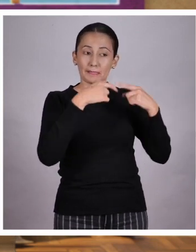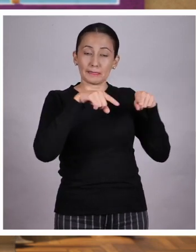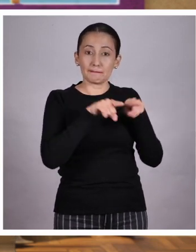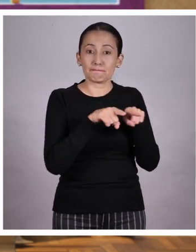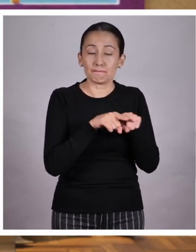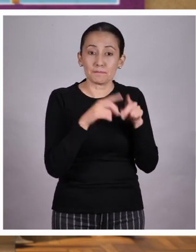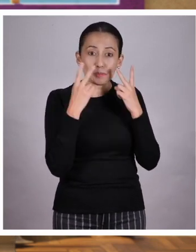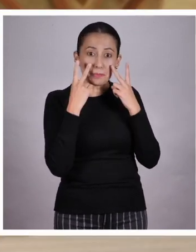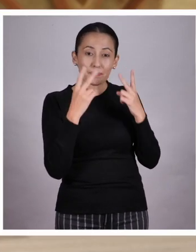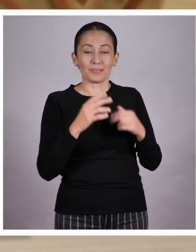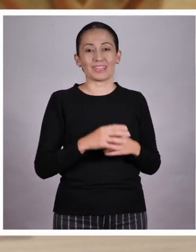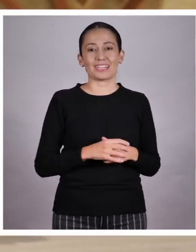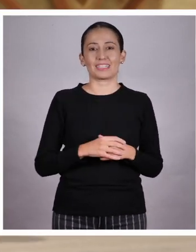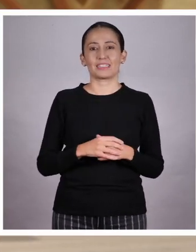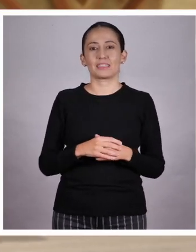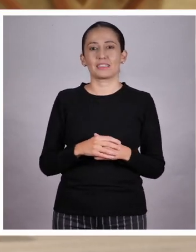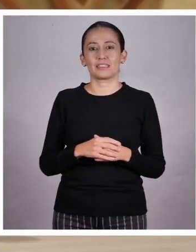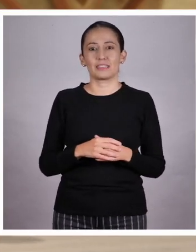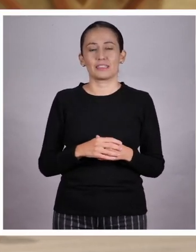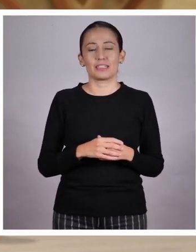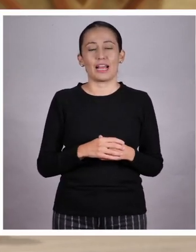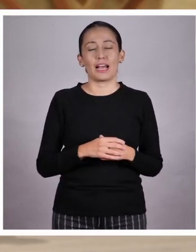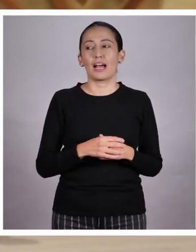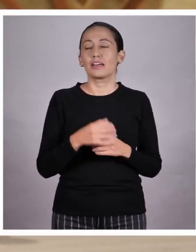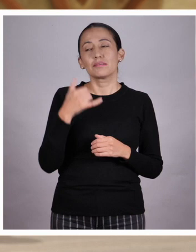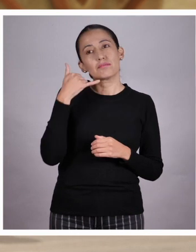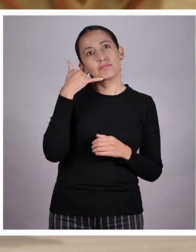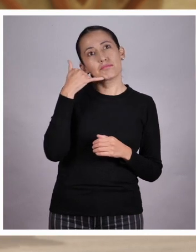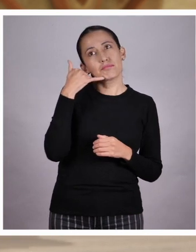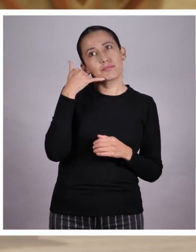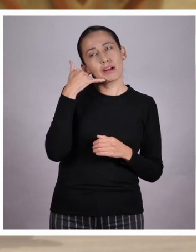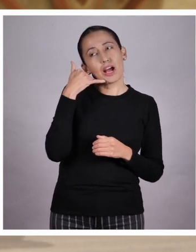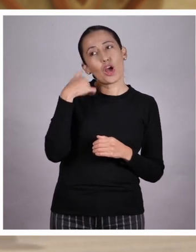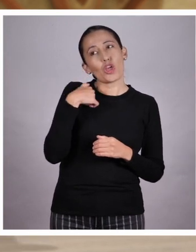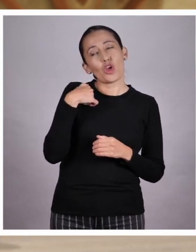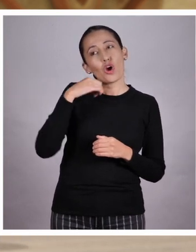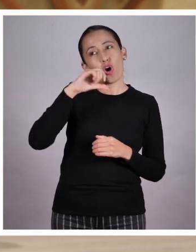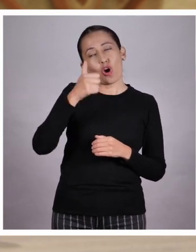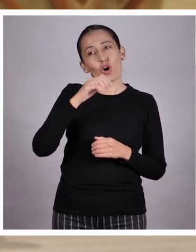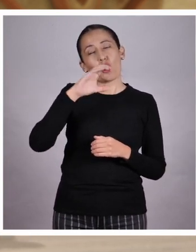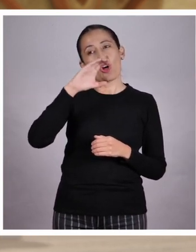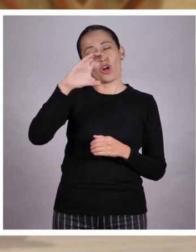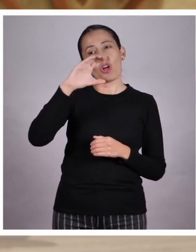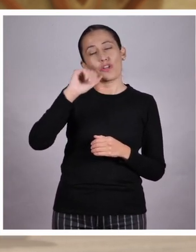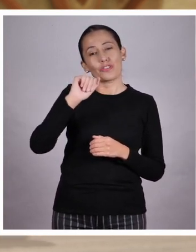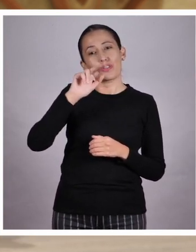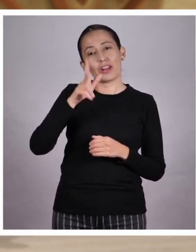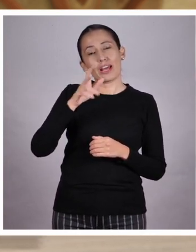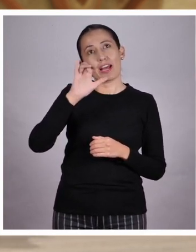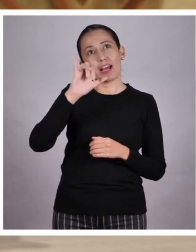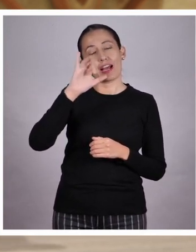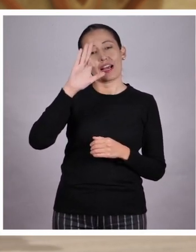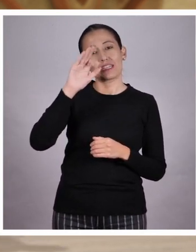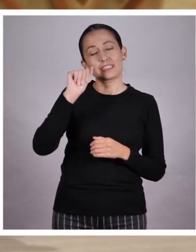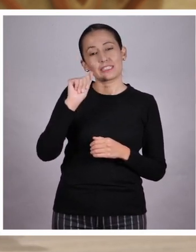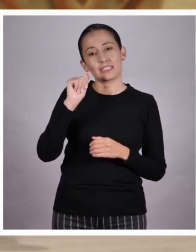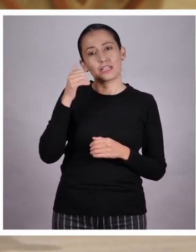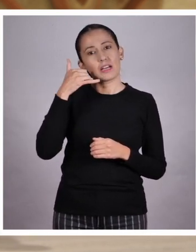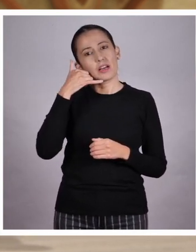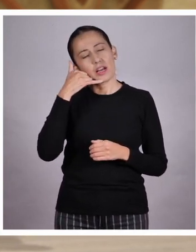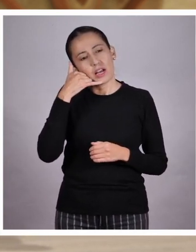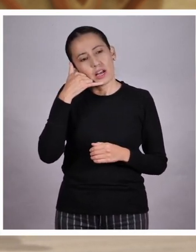la pongo. Hola, Cachita. Soy Cachita 2. ¿Qué tal tus vacaciones? ¿Que